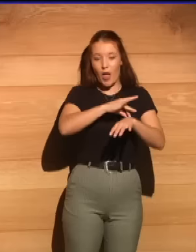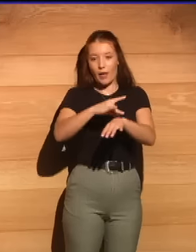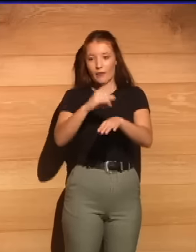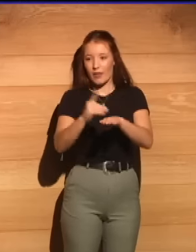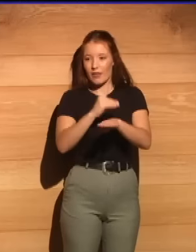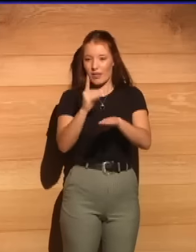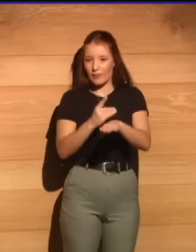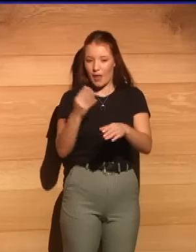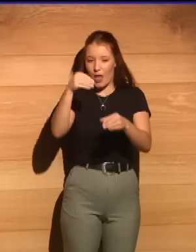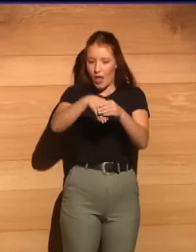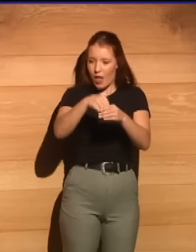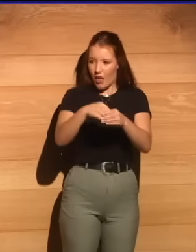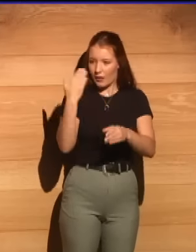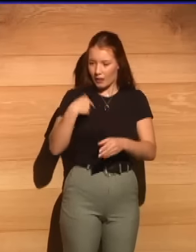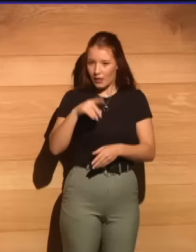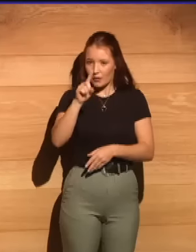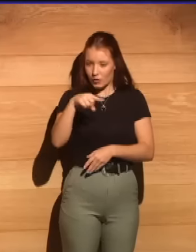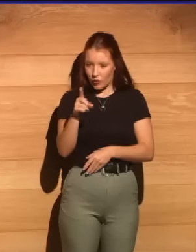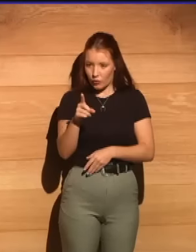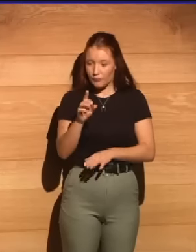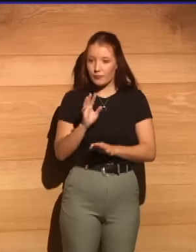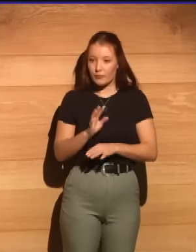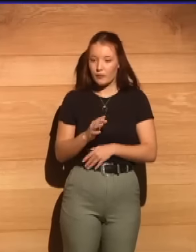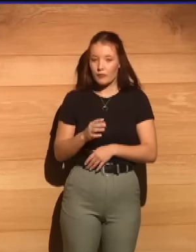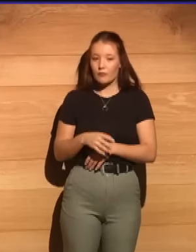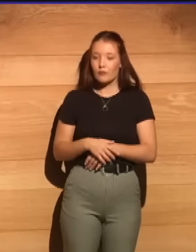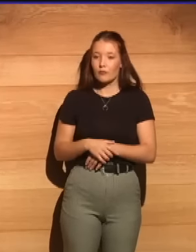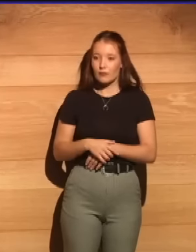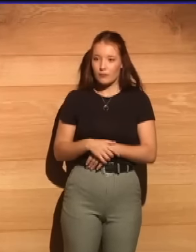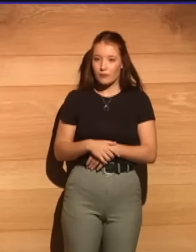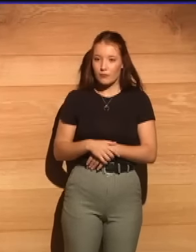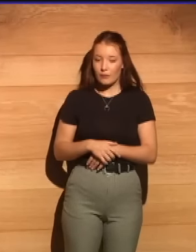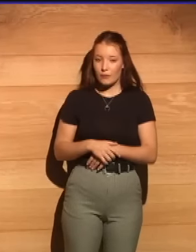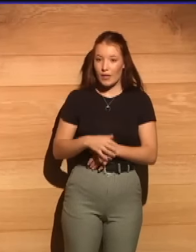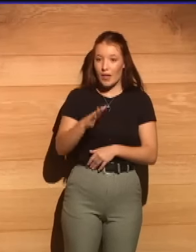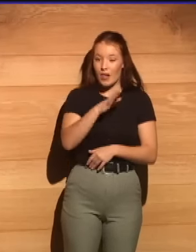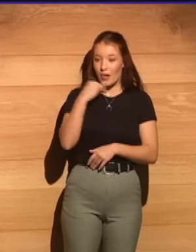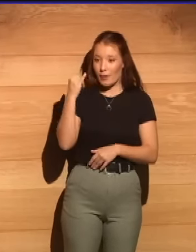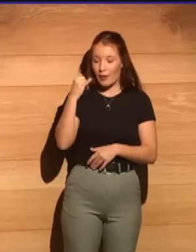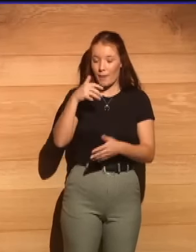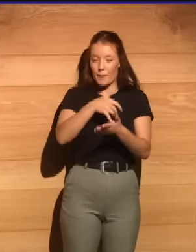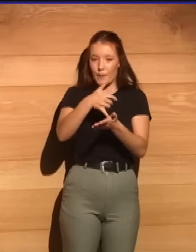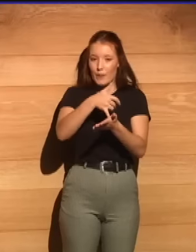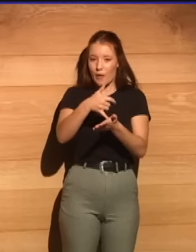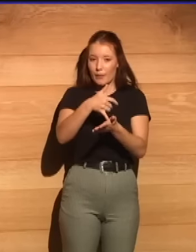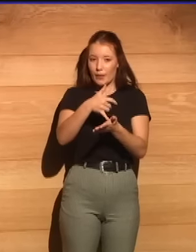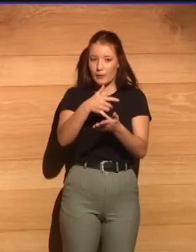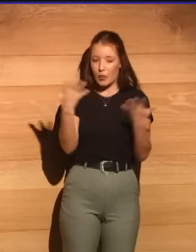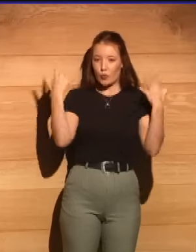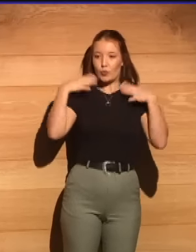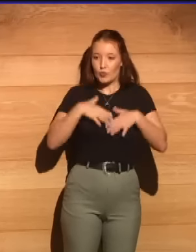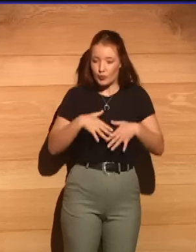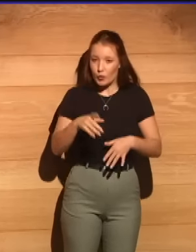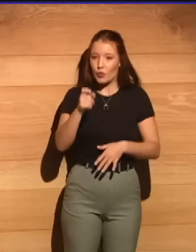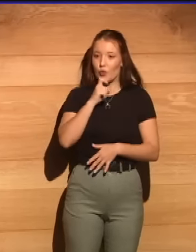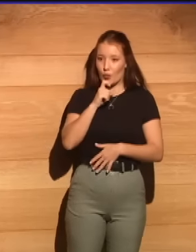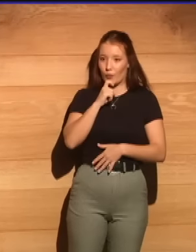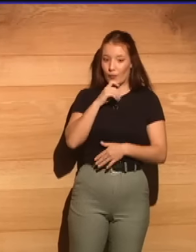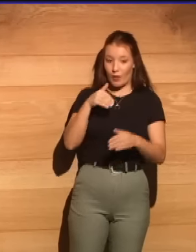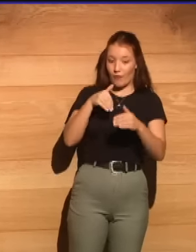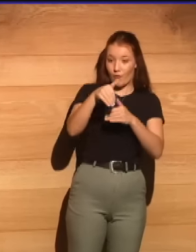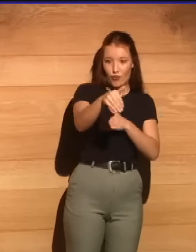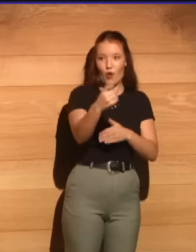¿no? ¿Cómo vamos a hacer para que podamos adquirir esas habilidades blandas que al final son las que son muy necesarias para el